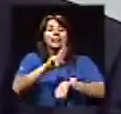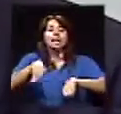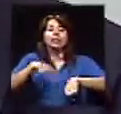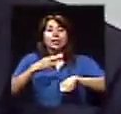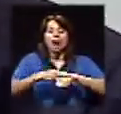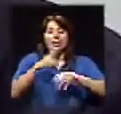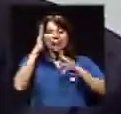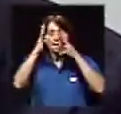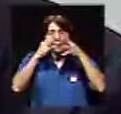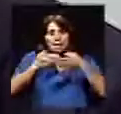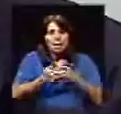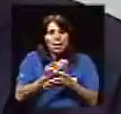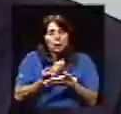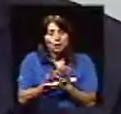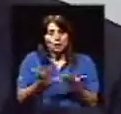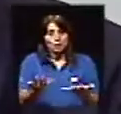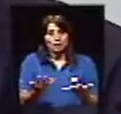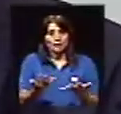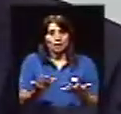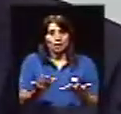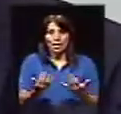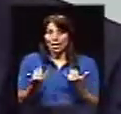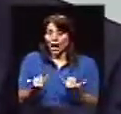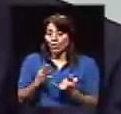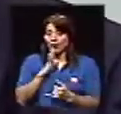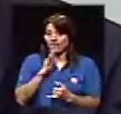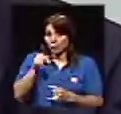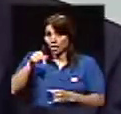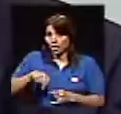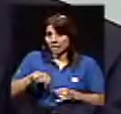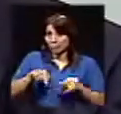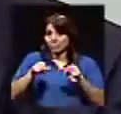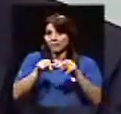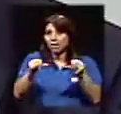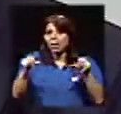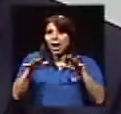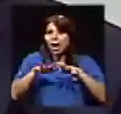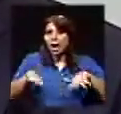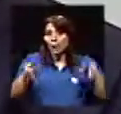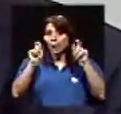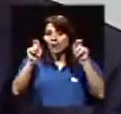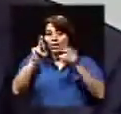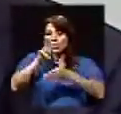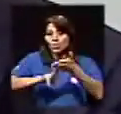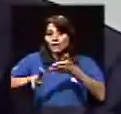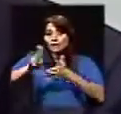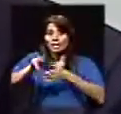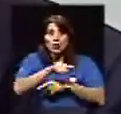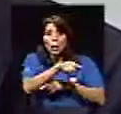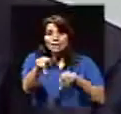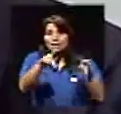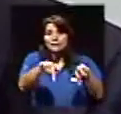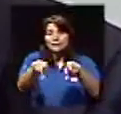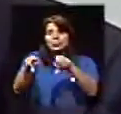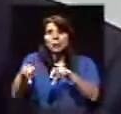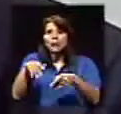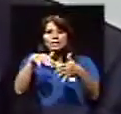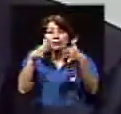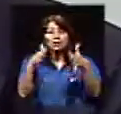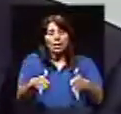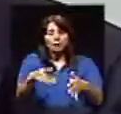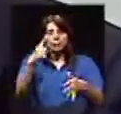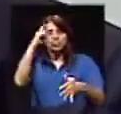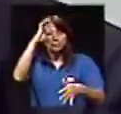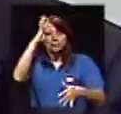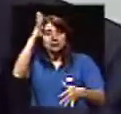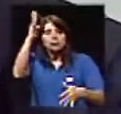que pueda tomar esos proyectos, ahora que hablamos aquí en el campo académico y universitario, esas personas, estudiantes capaces de